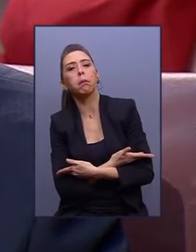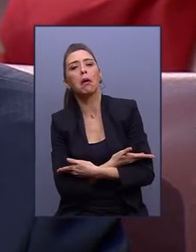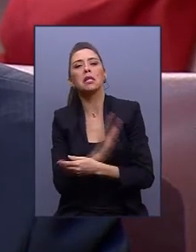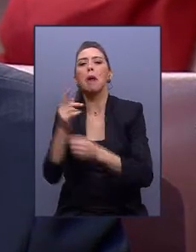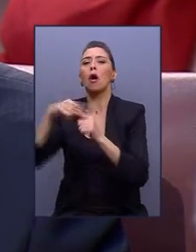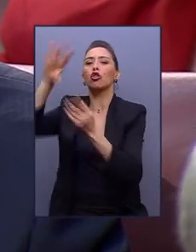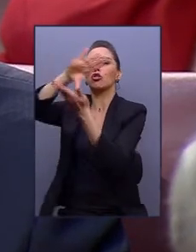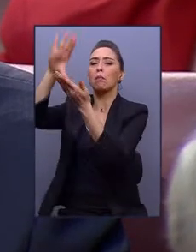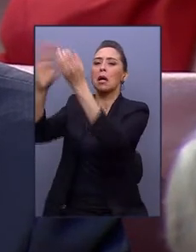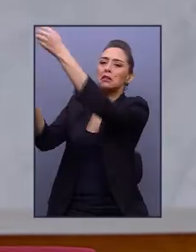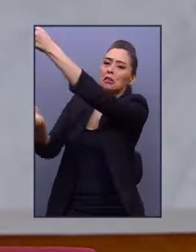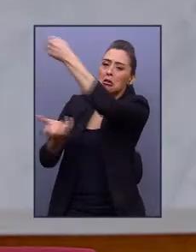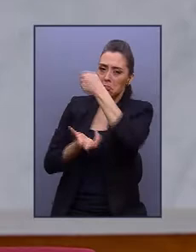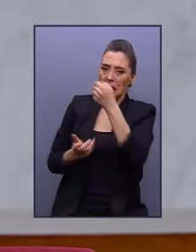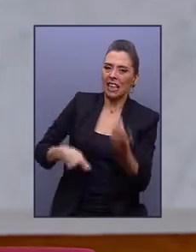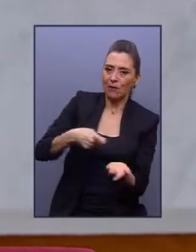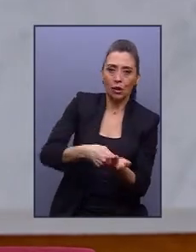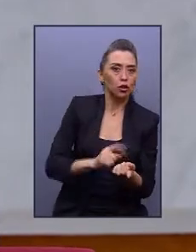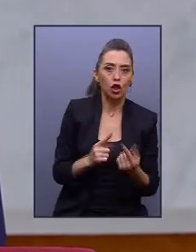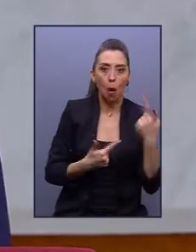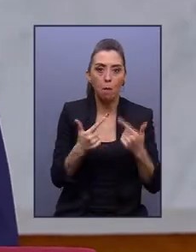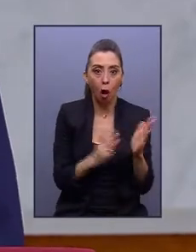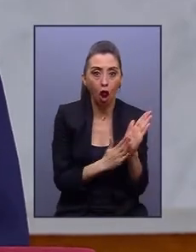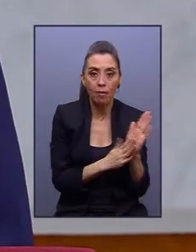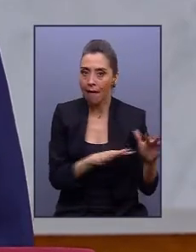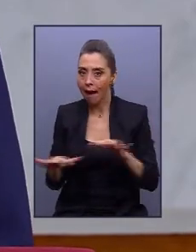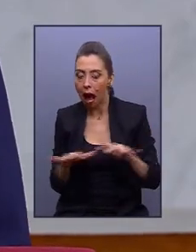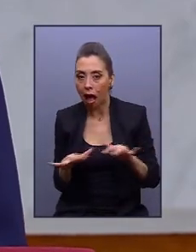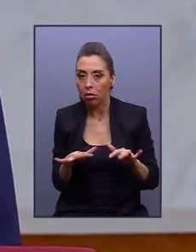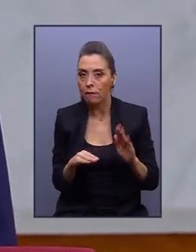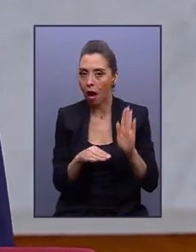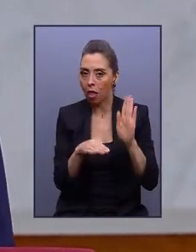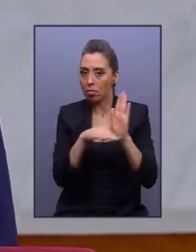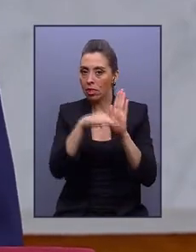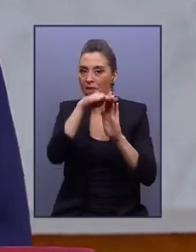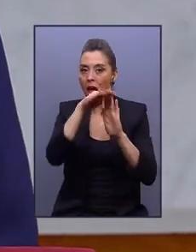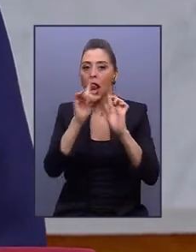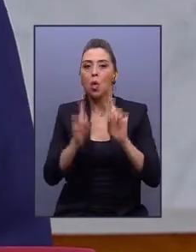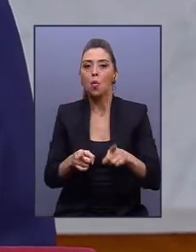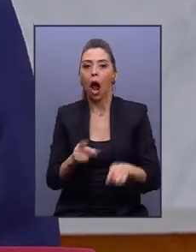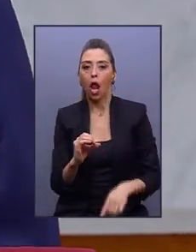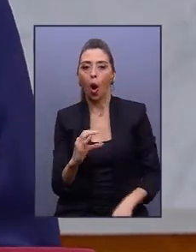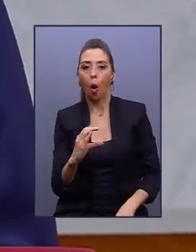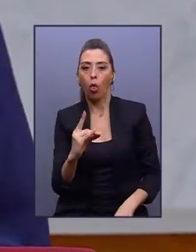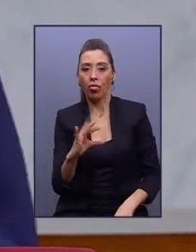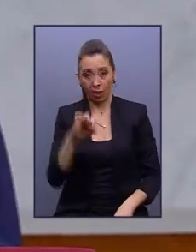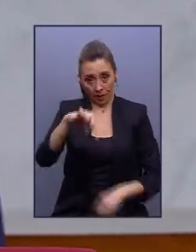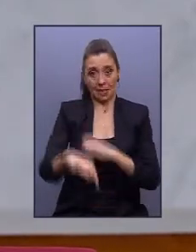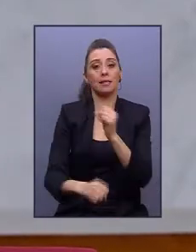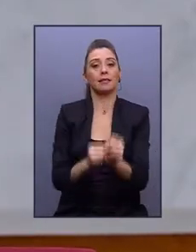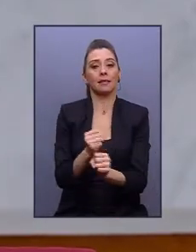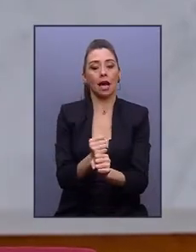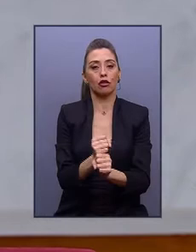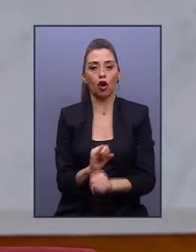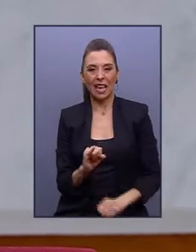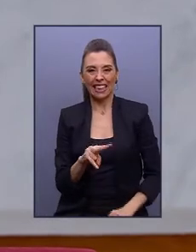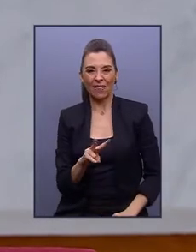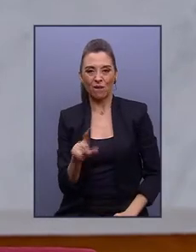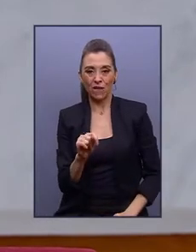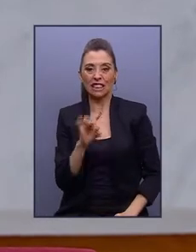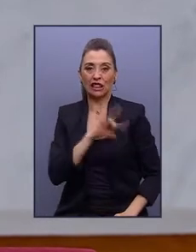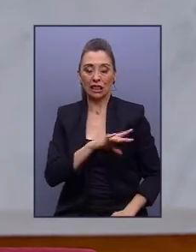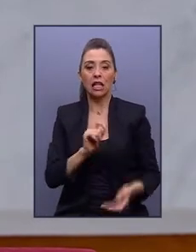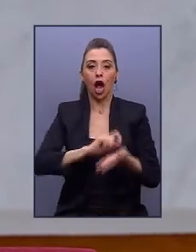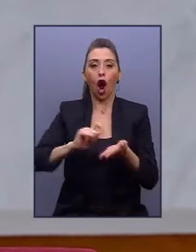de inversión extranjera directa a una política activa con estándares OECD. Este año, Invest Chile